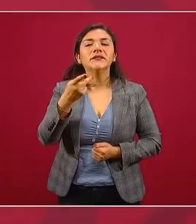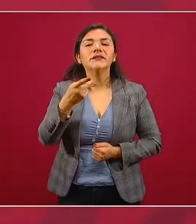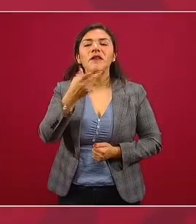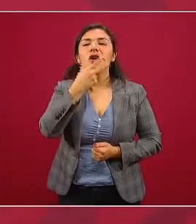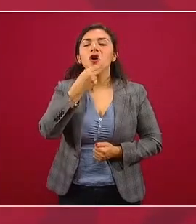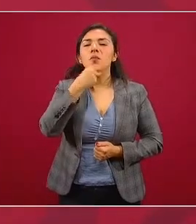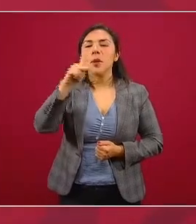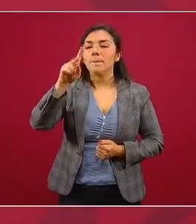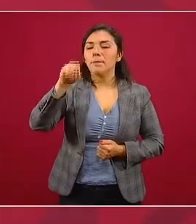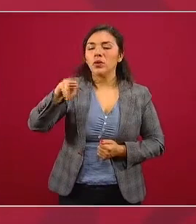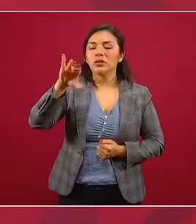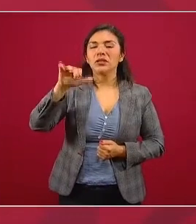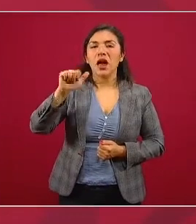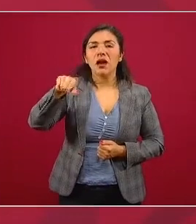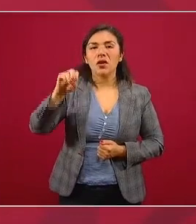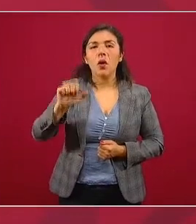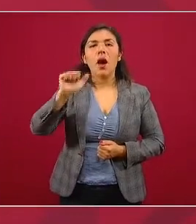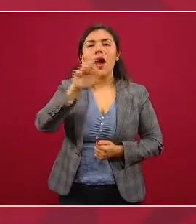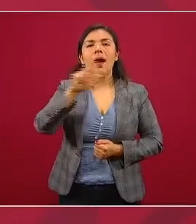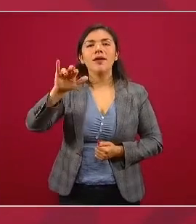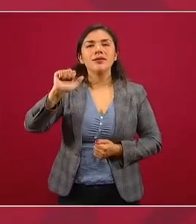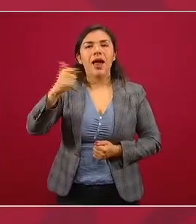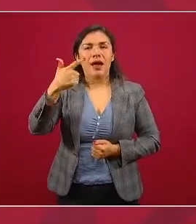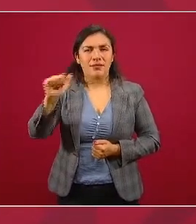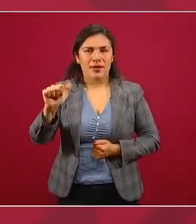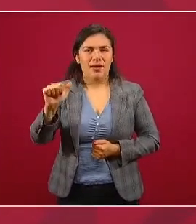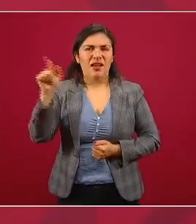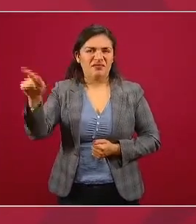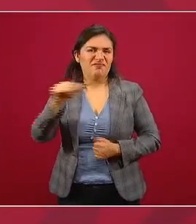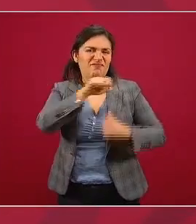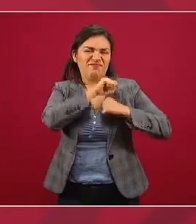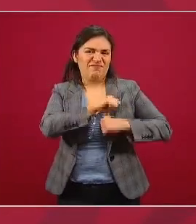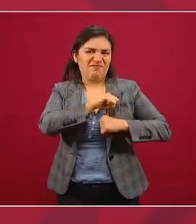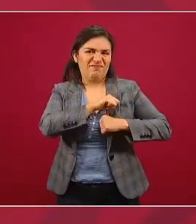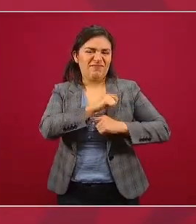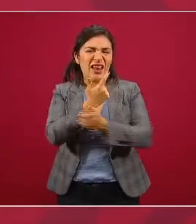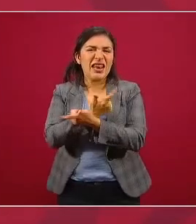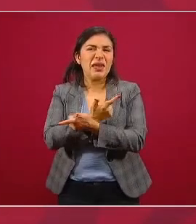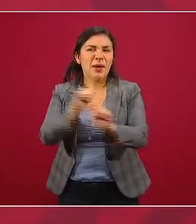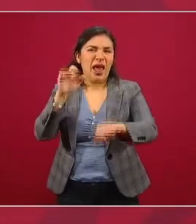Ponciano Arriaga, un liberal extraordinario,